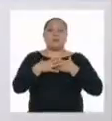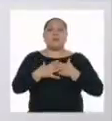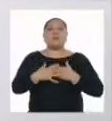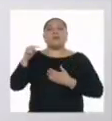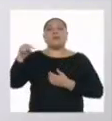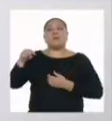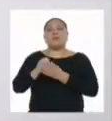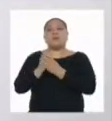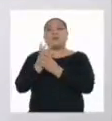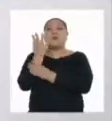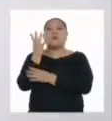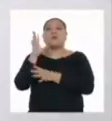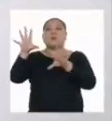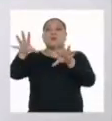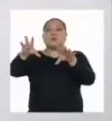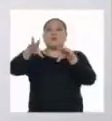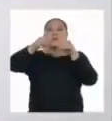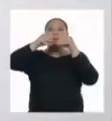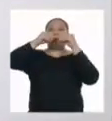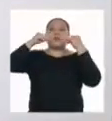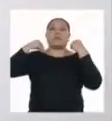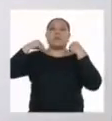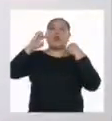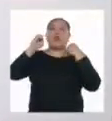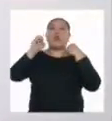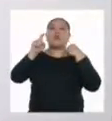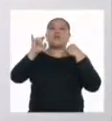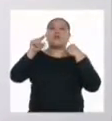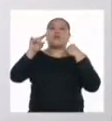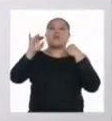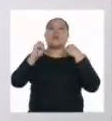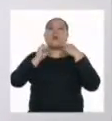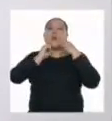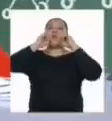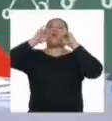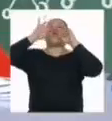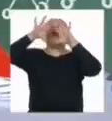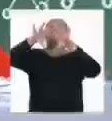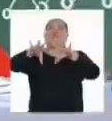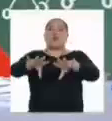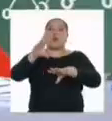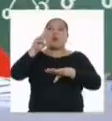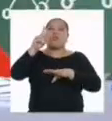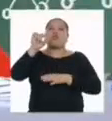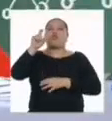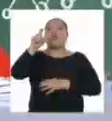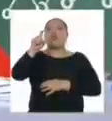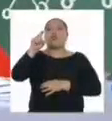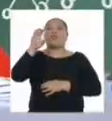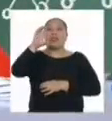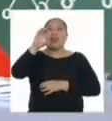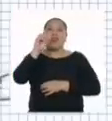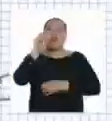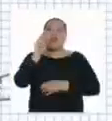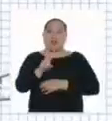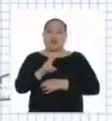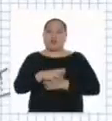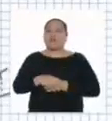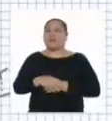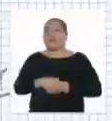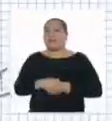una planta, esta absorbe oxígeno y expulsa dióxido de carbono. Y así terminamos con el programa de